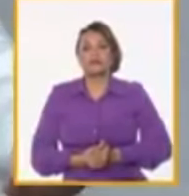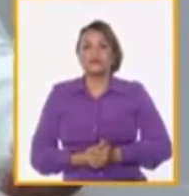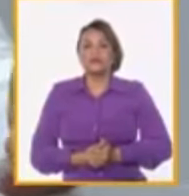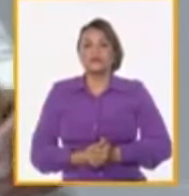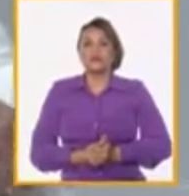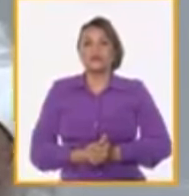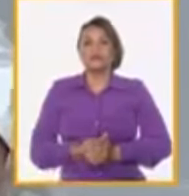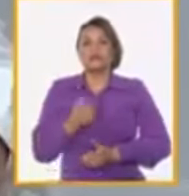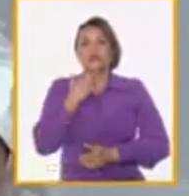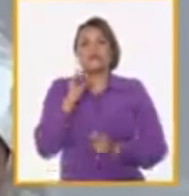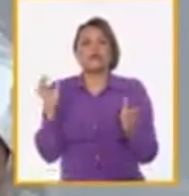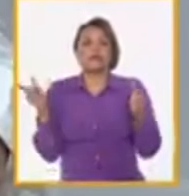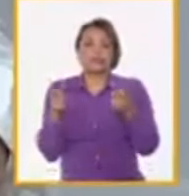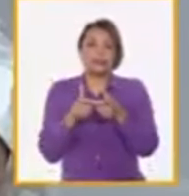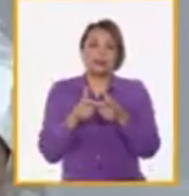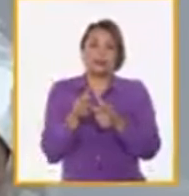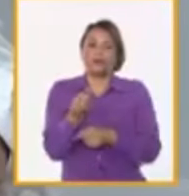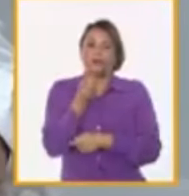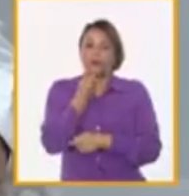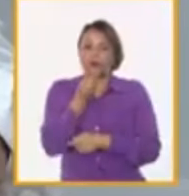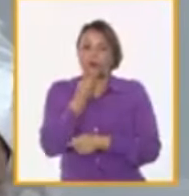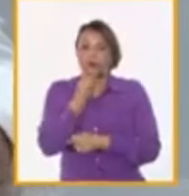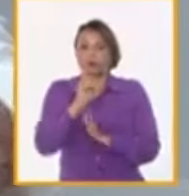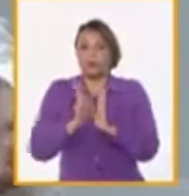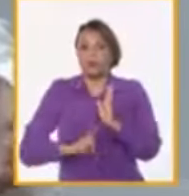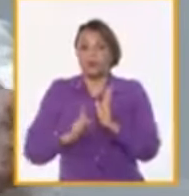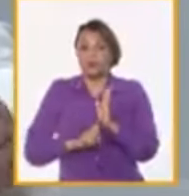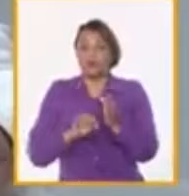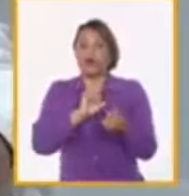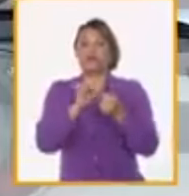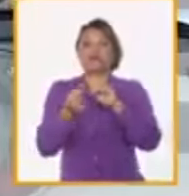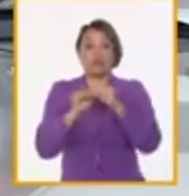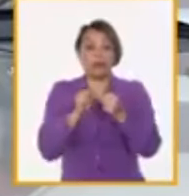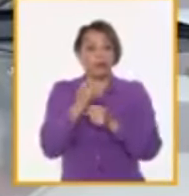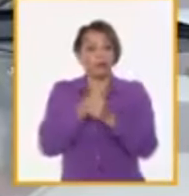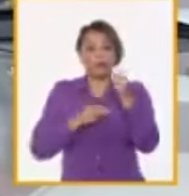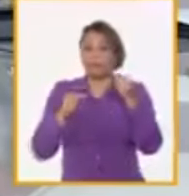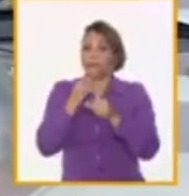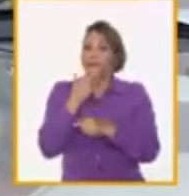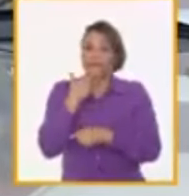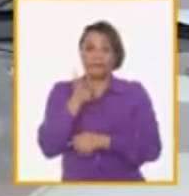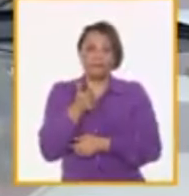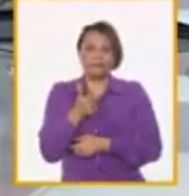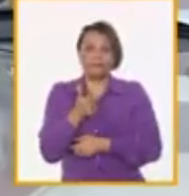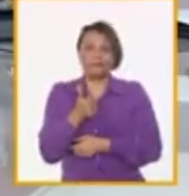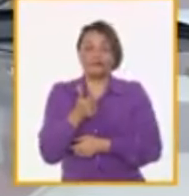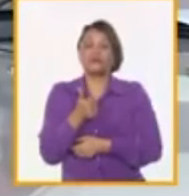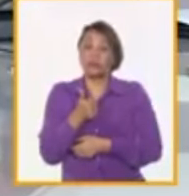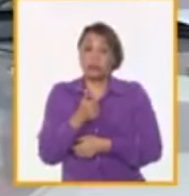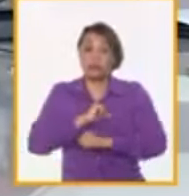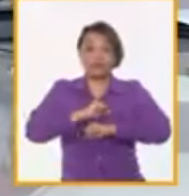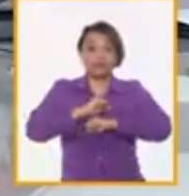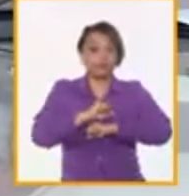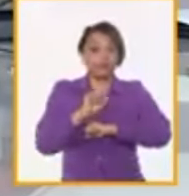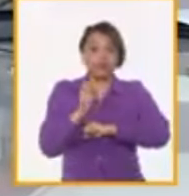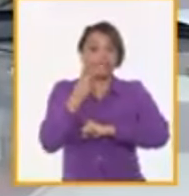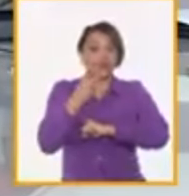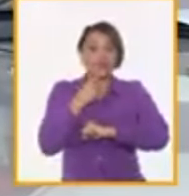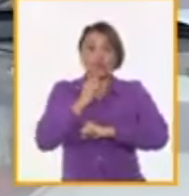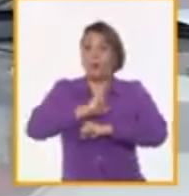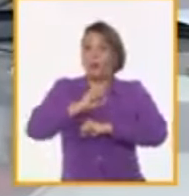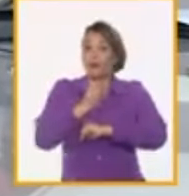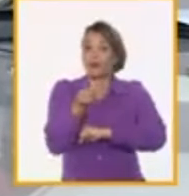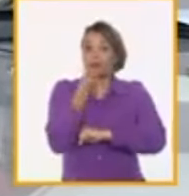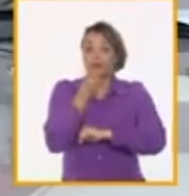va a disminuir el consumo de energía eléctrica, que es fundamental para el país. Somos uno de los principales consumidores de energía eléctrica. Nosotros somos los segundos consumidores de